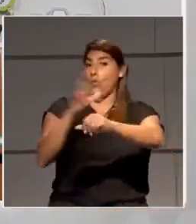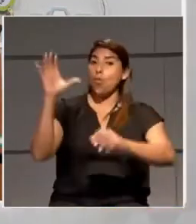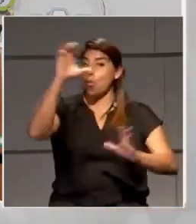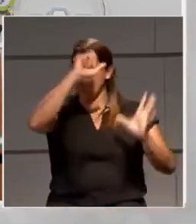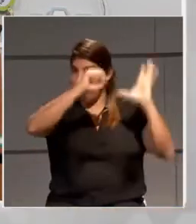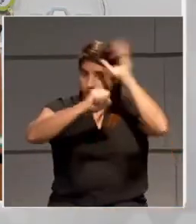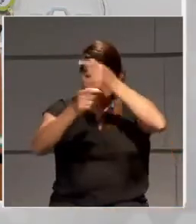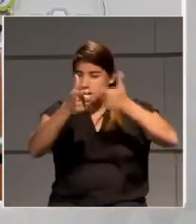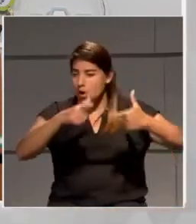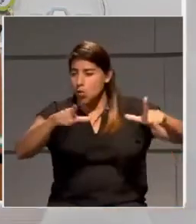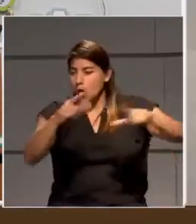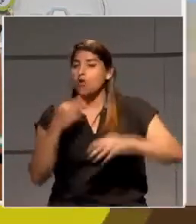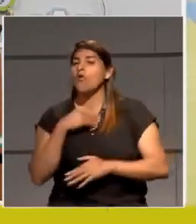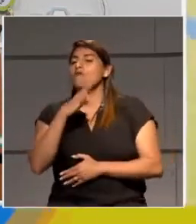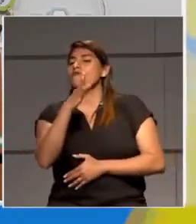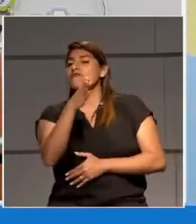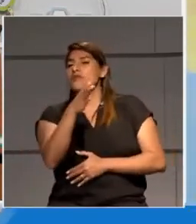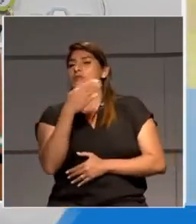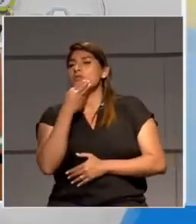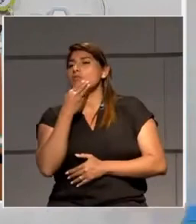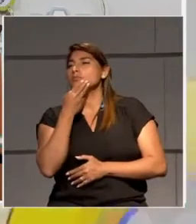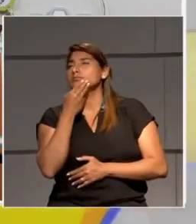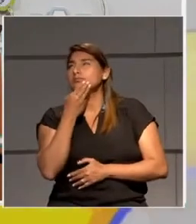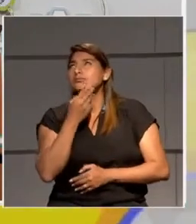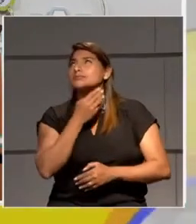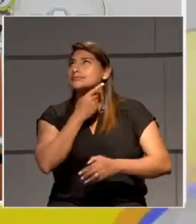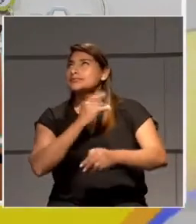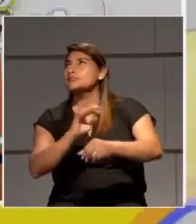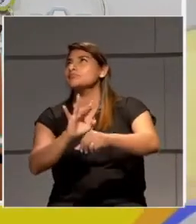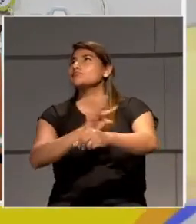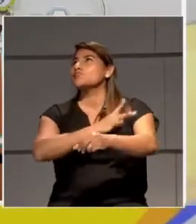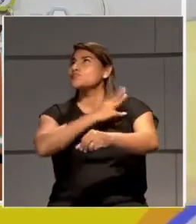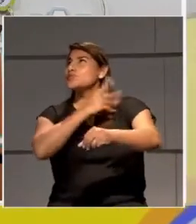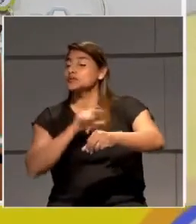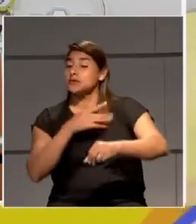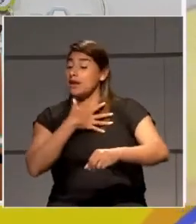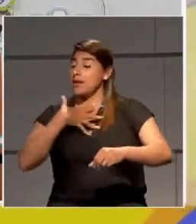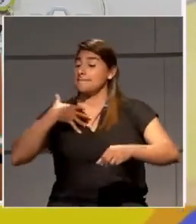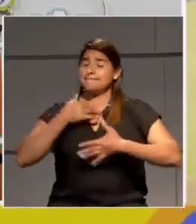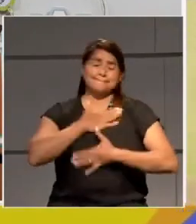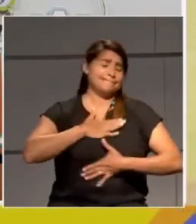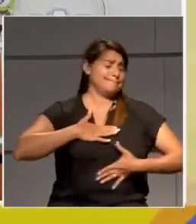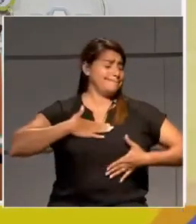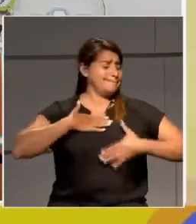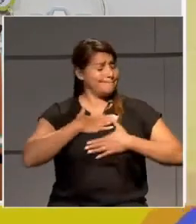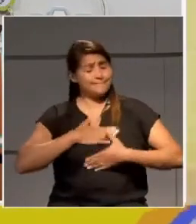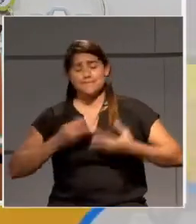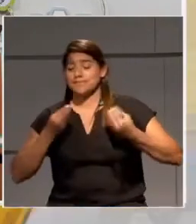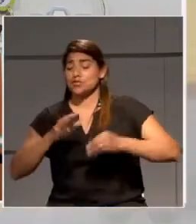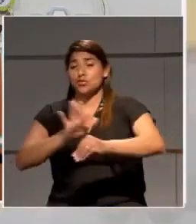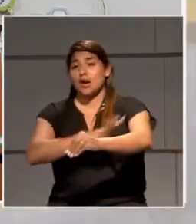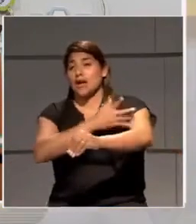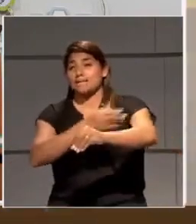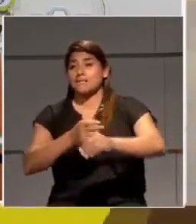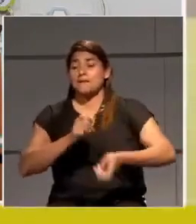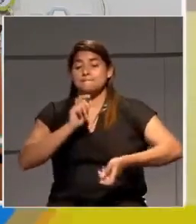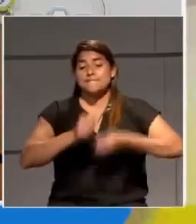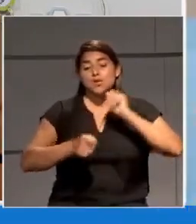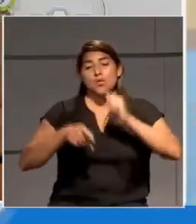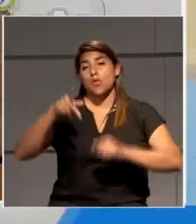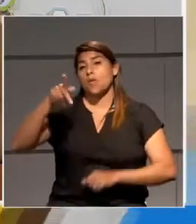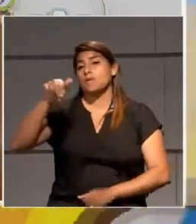adivinan a dónde fuimos a la playa. Oiga, música. Es que Pluck todo el tiempo le gusta la música. Me fascina. Vea. Pluck,